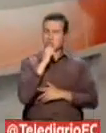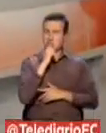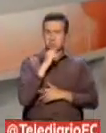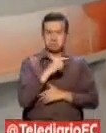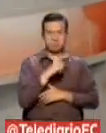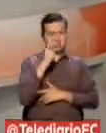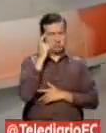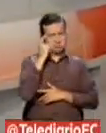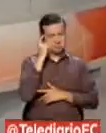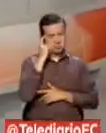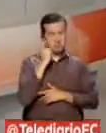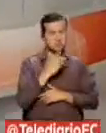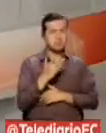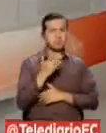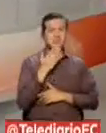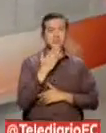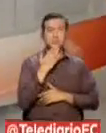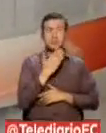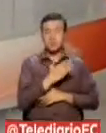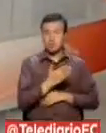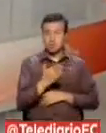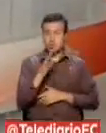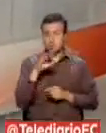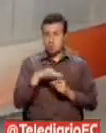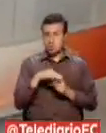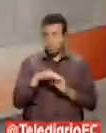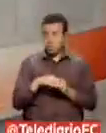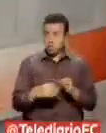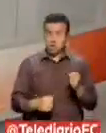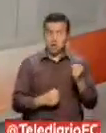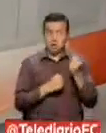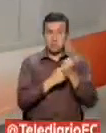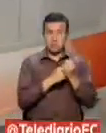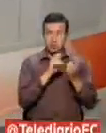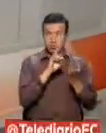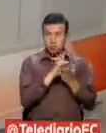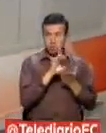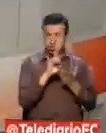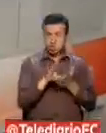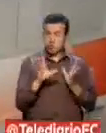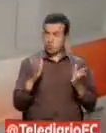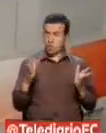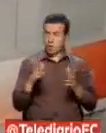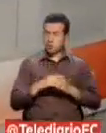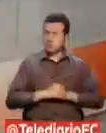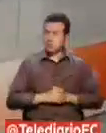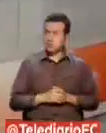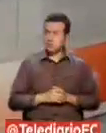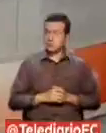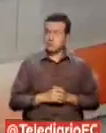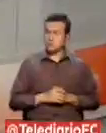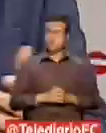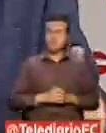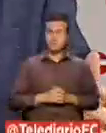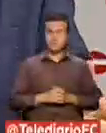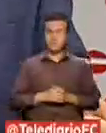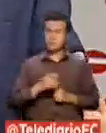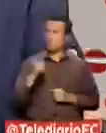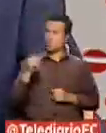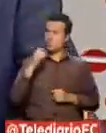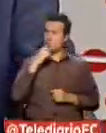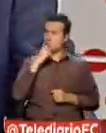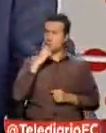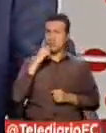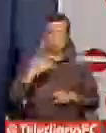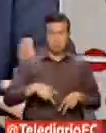decir, no necesariamente son votos a favor de la destitución de las asambleístas. Usted